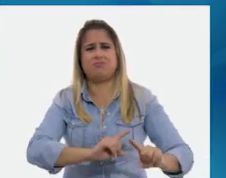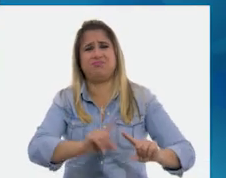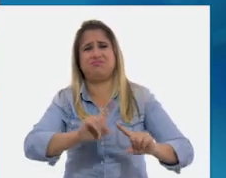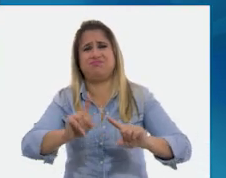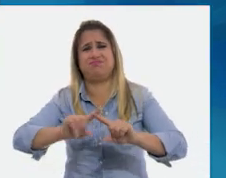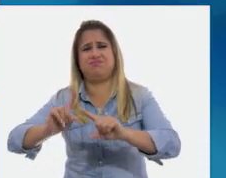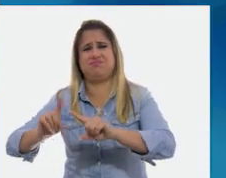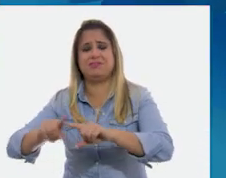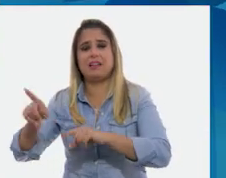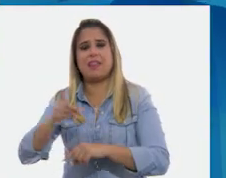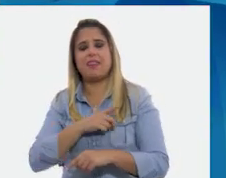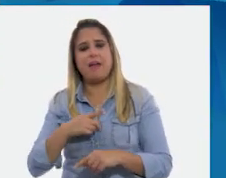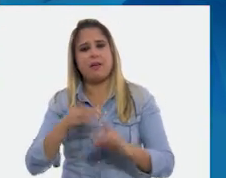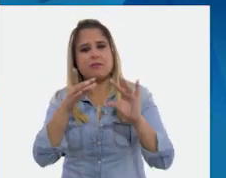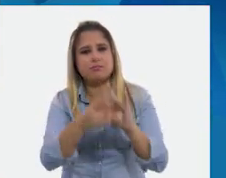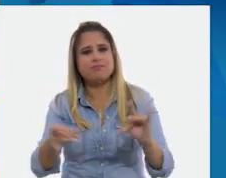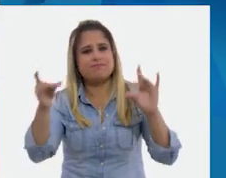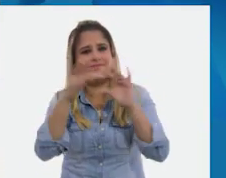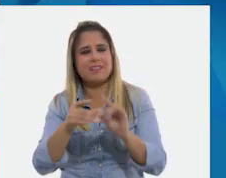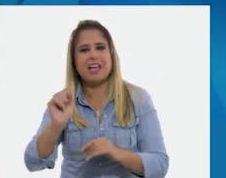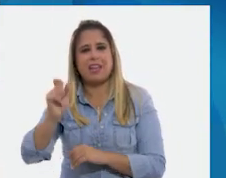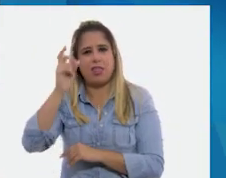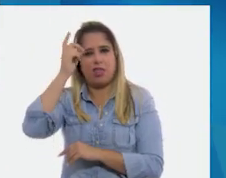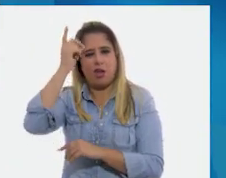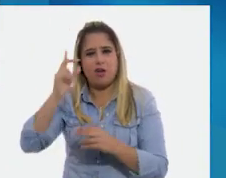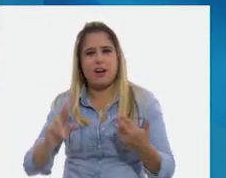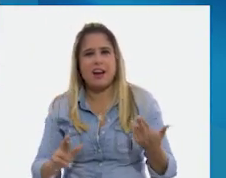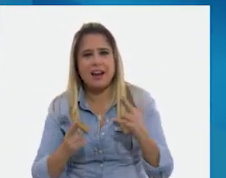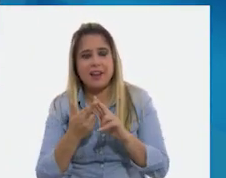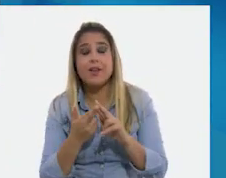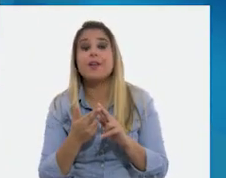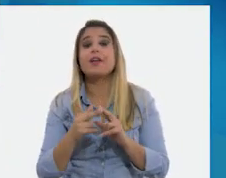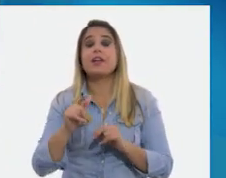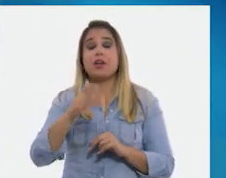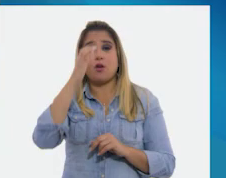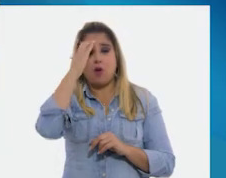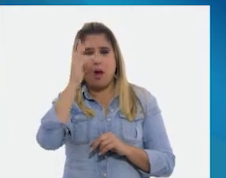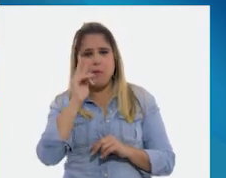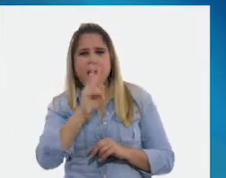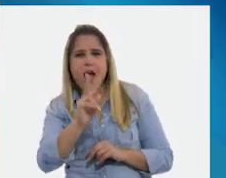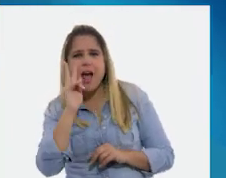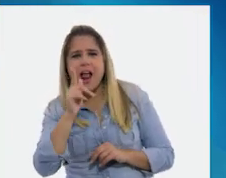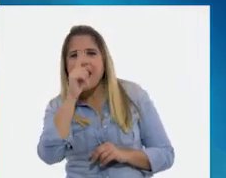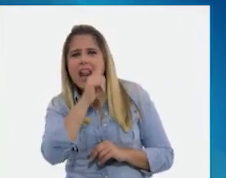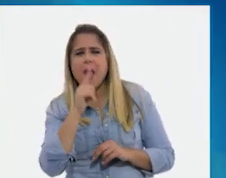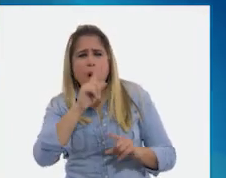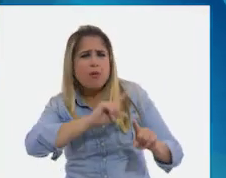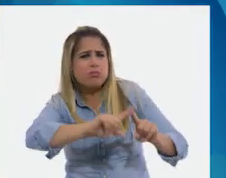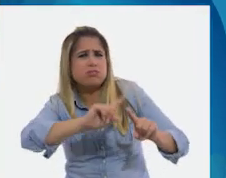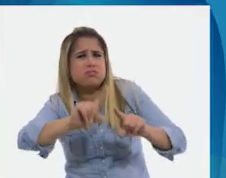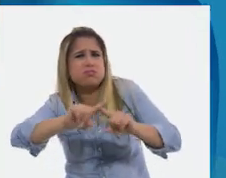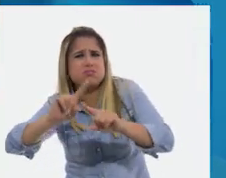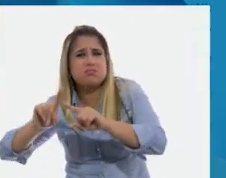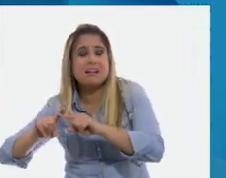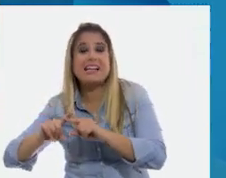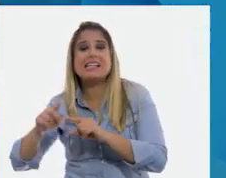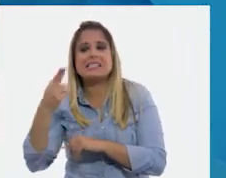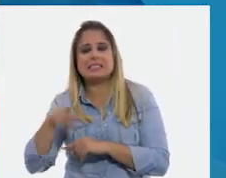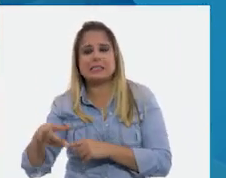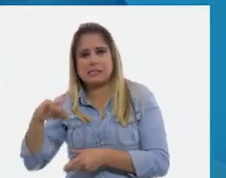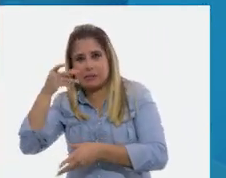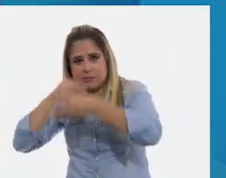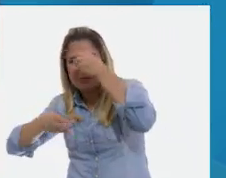tenían que evangelizar. Los misioneros supieron que el conocimiento de estas lenguas era esencial para su labor